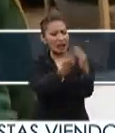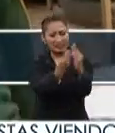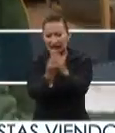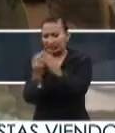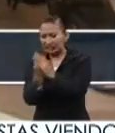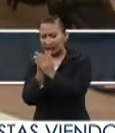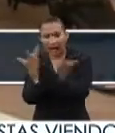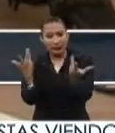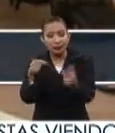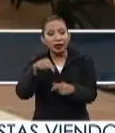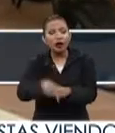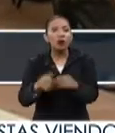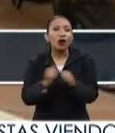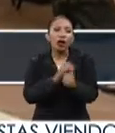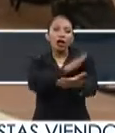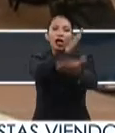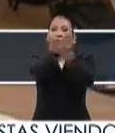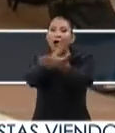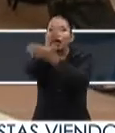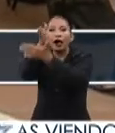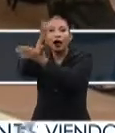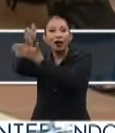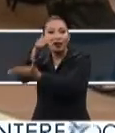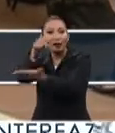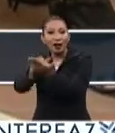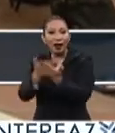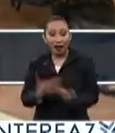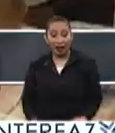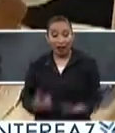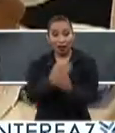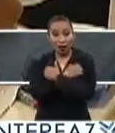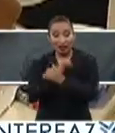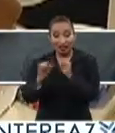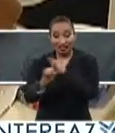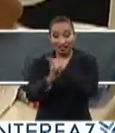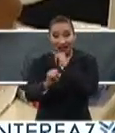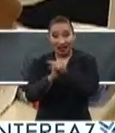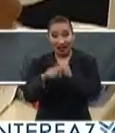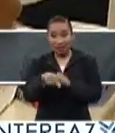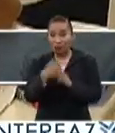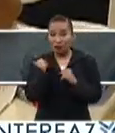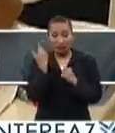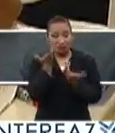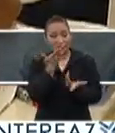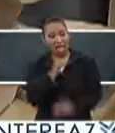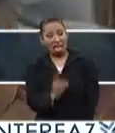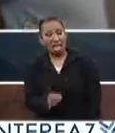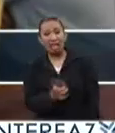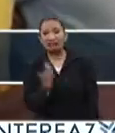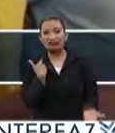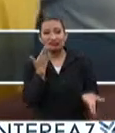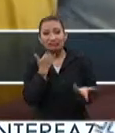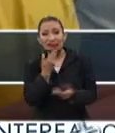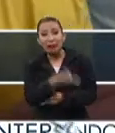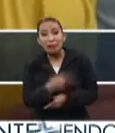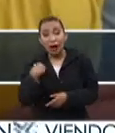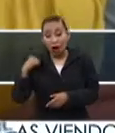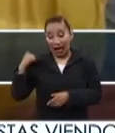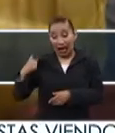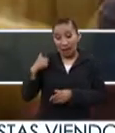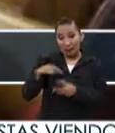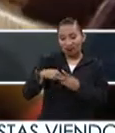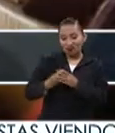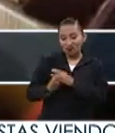que la hacía de manera presencial. La educación a distancia que teníamos era muy incipiente, Sí. pero en el mes de